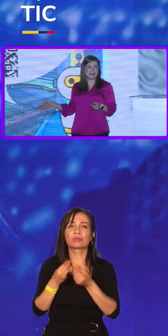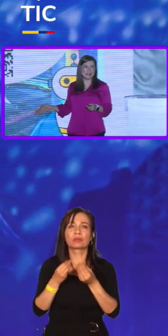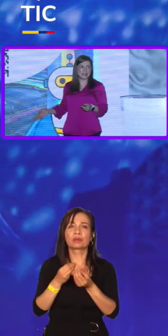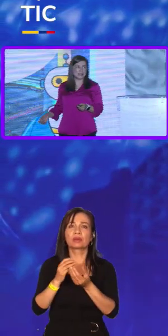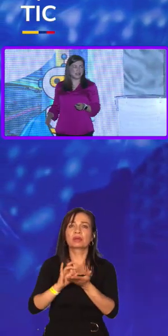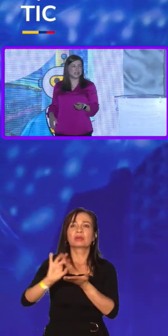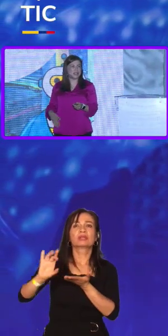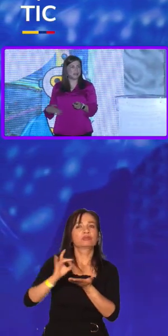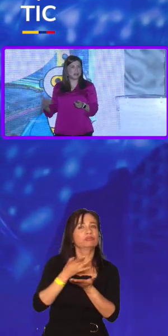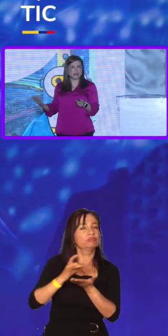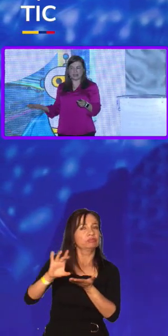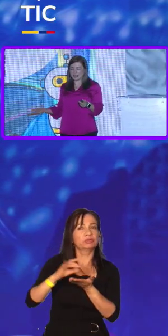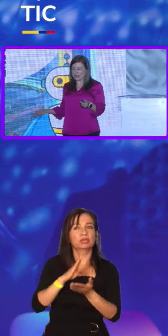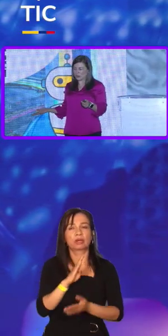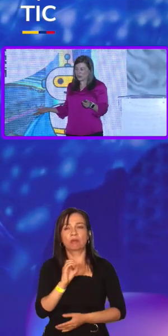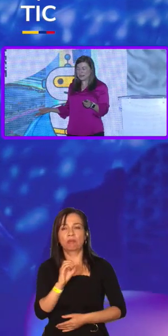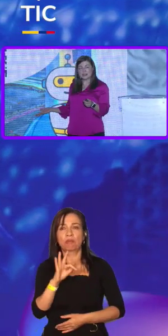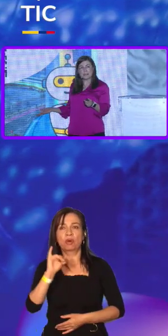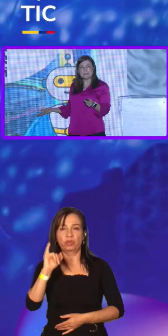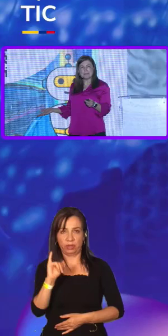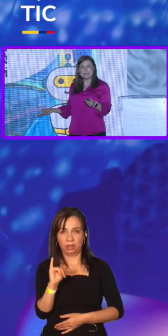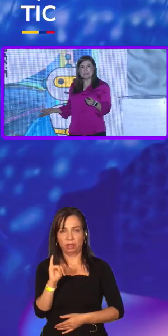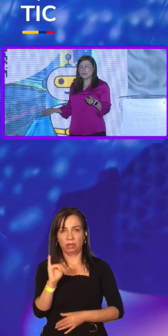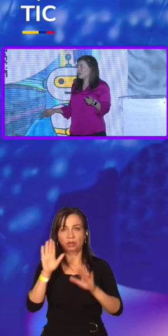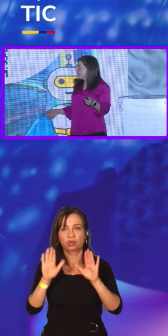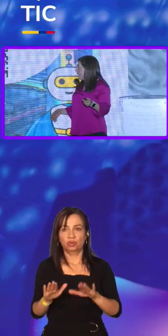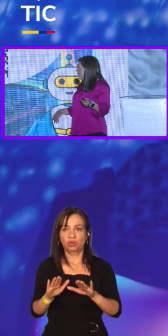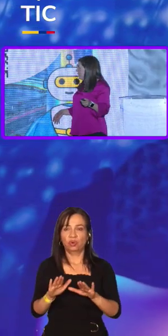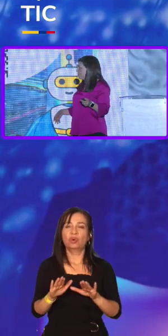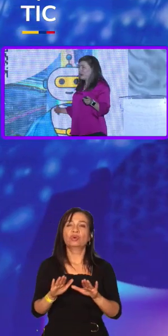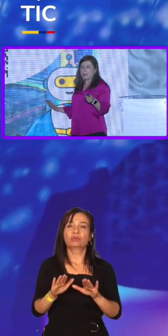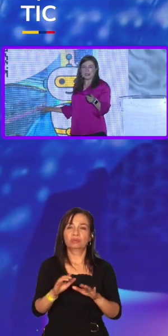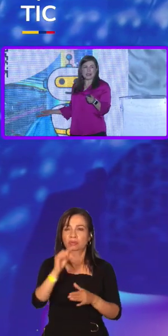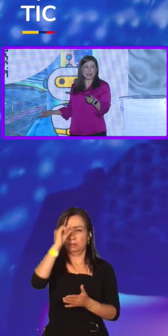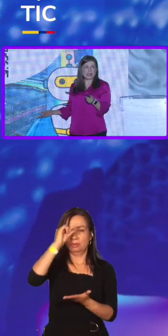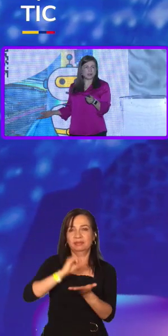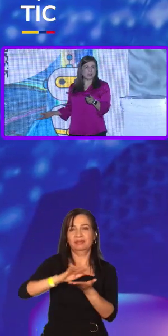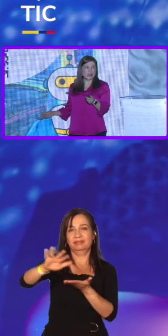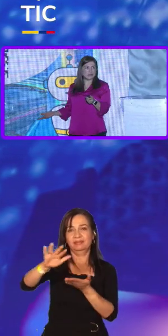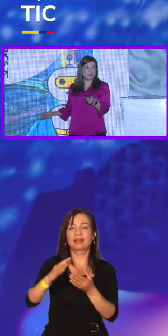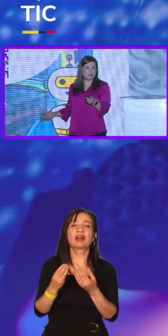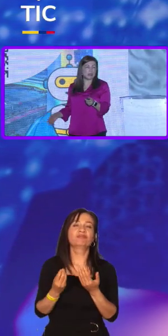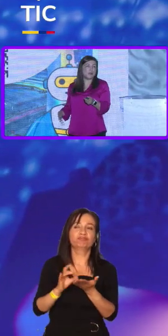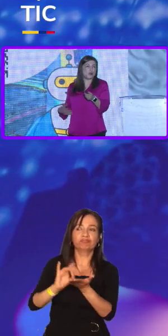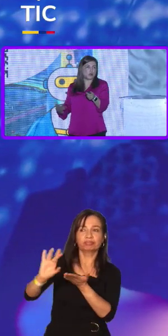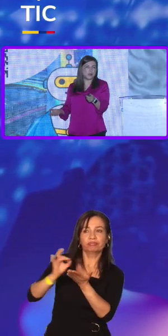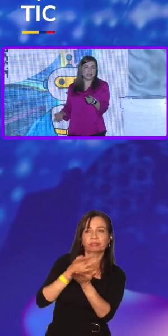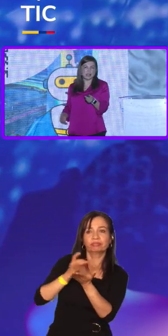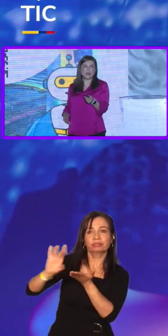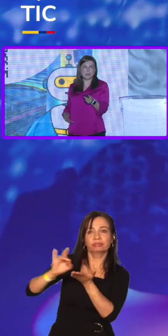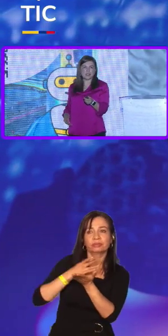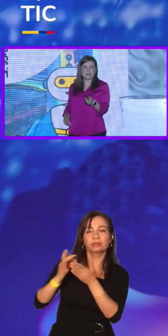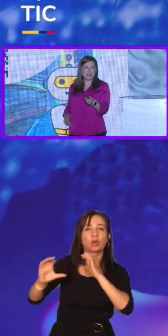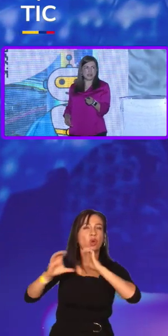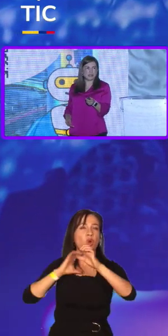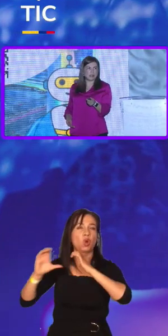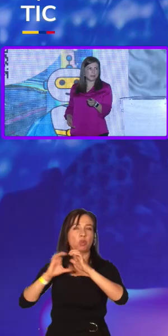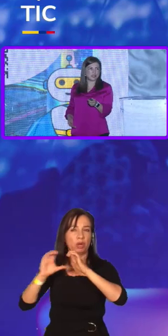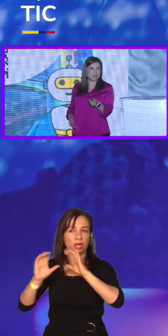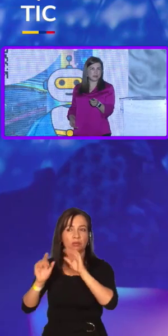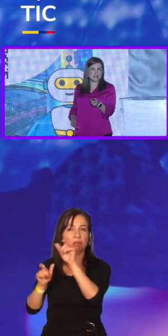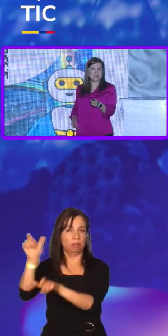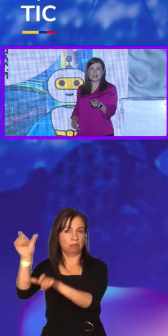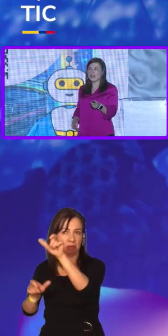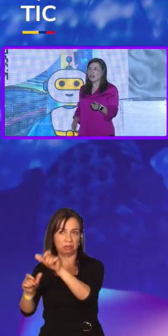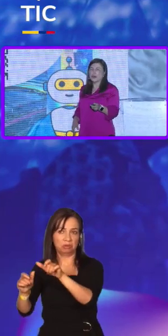un chatbot de inteligencia artificial para orientar al turista. Fue la manera en la que encontraron una mejor comunicación y